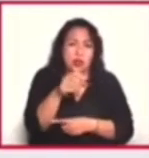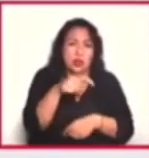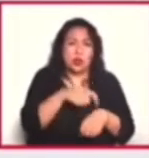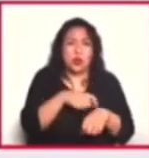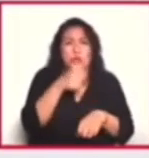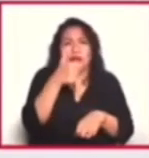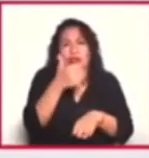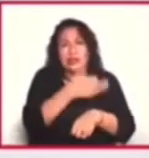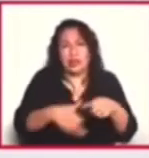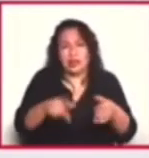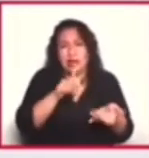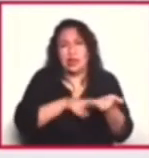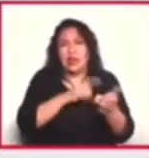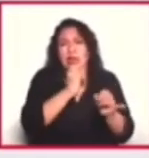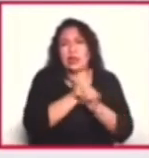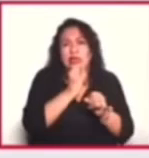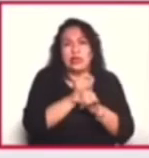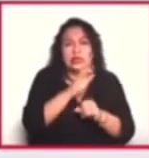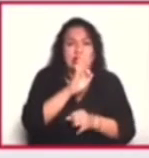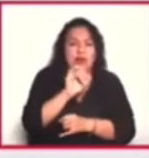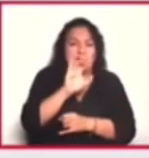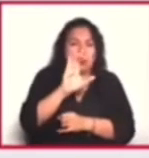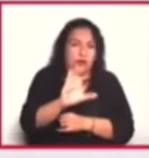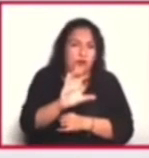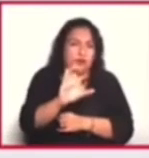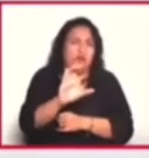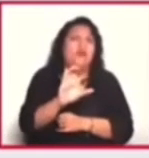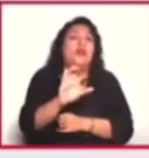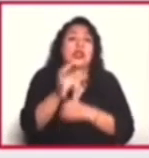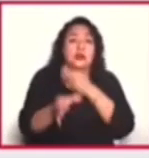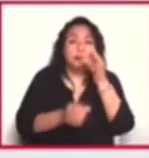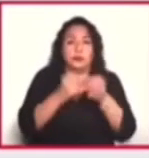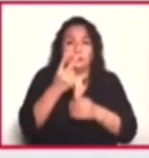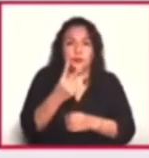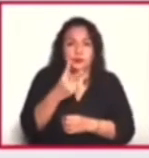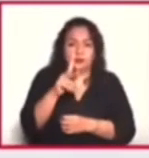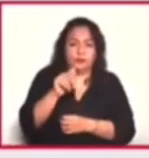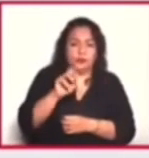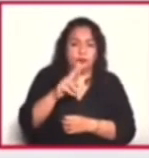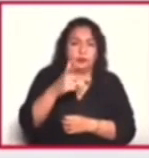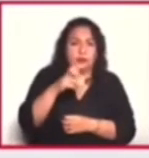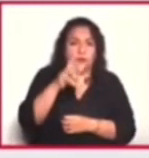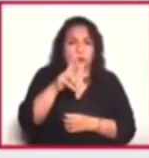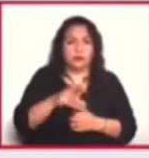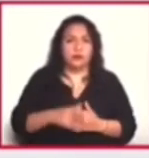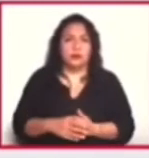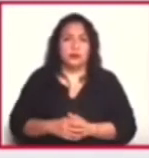sitio electrónico del Festival Internacional Cervantino. Noticias 22, Víctor Gaspar.